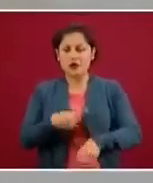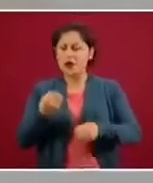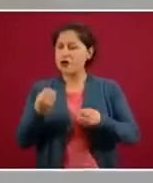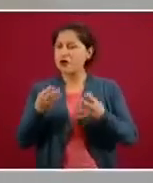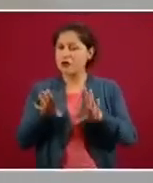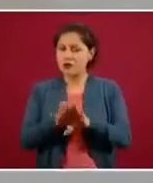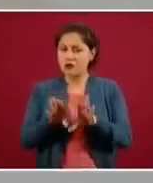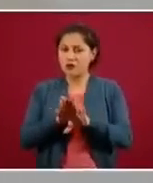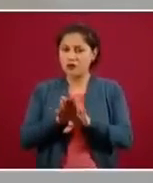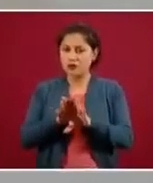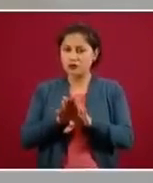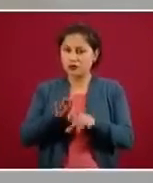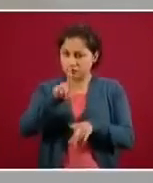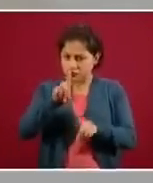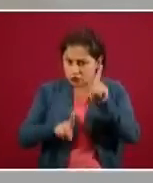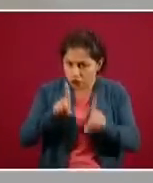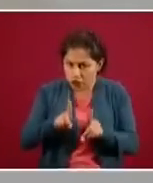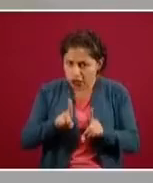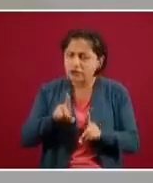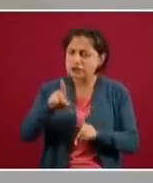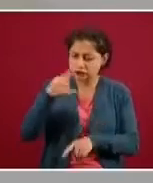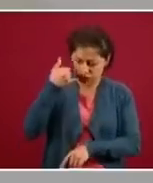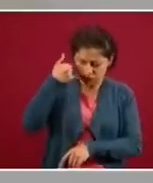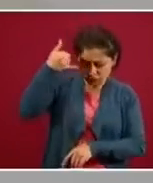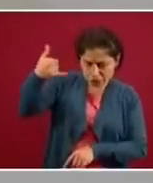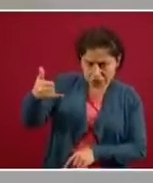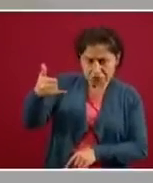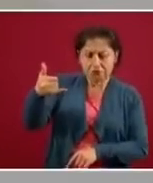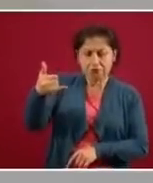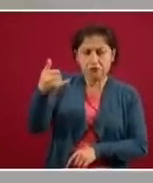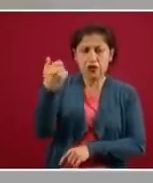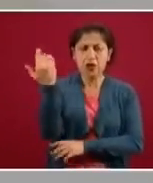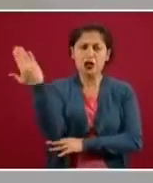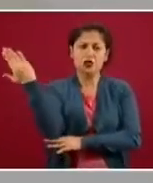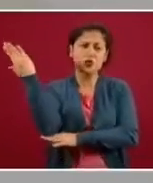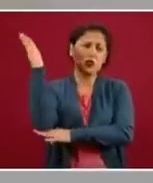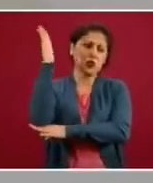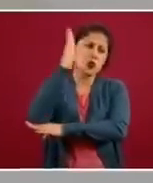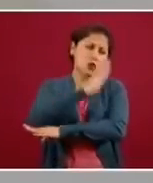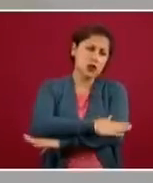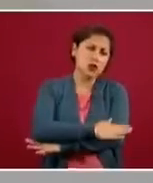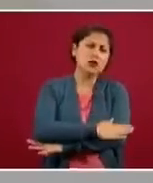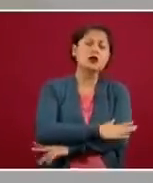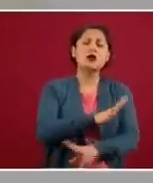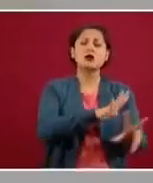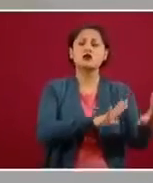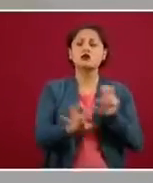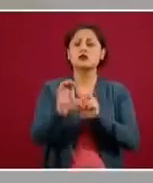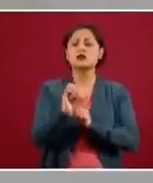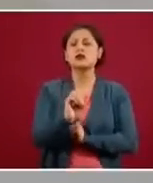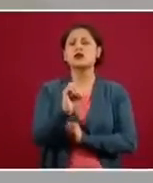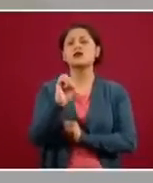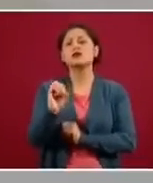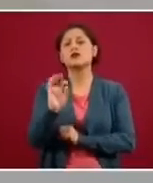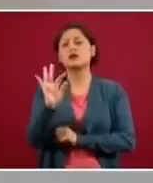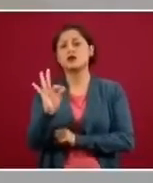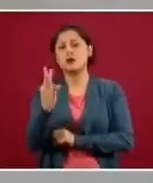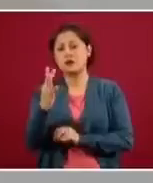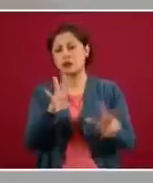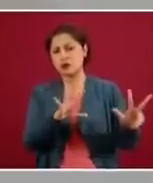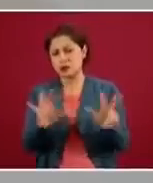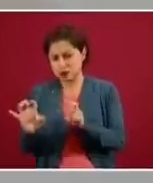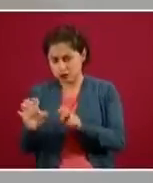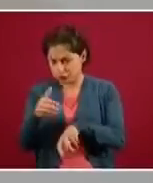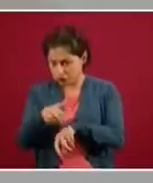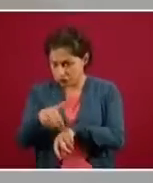rato, llame 24 horas al día, 800 0044 800. Y entonces platique con quien